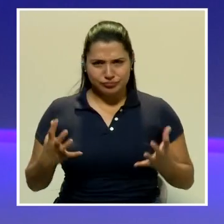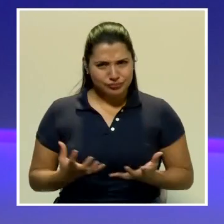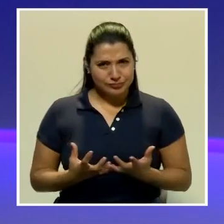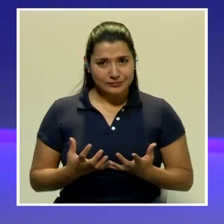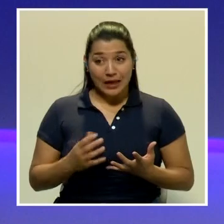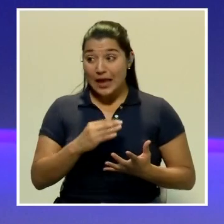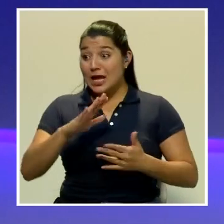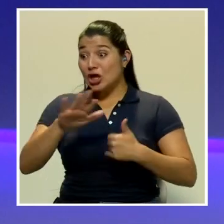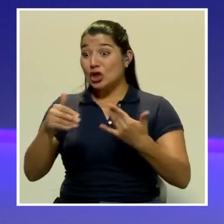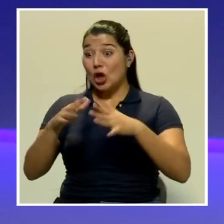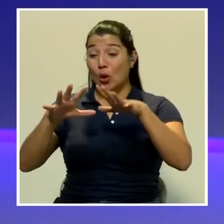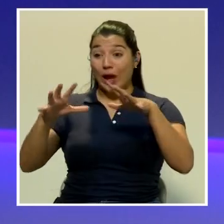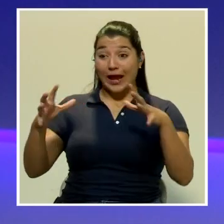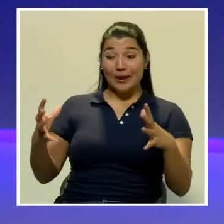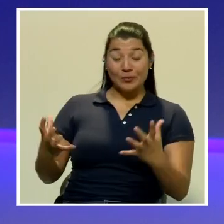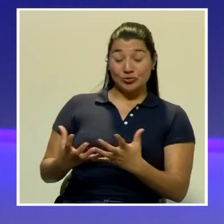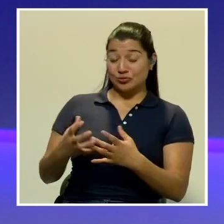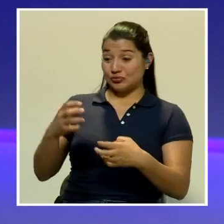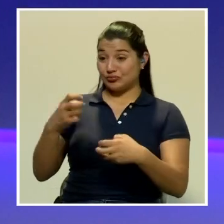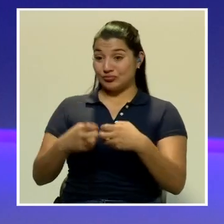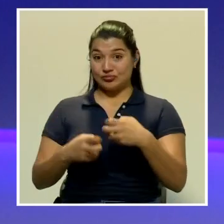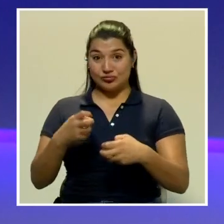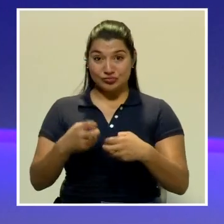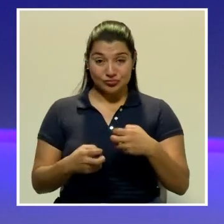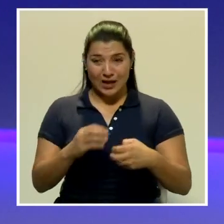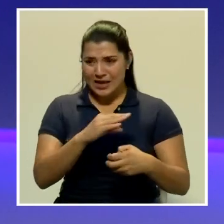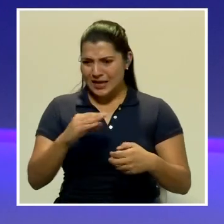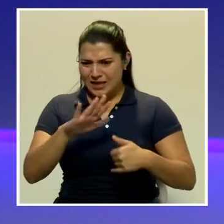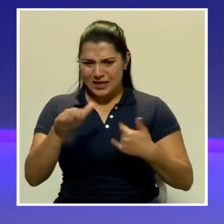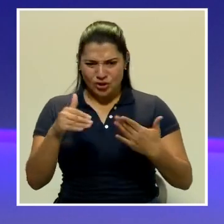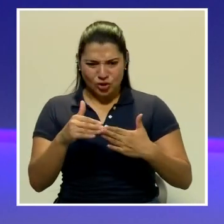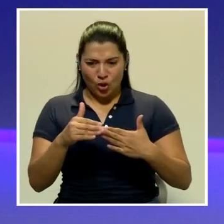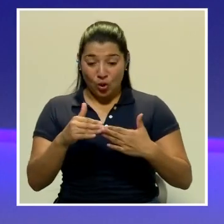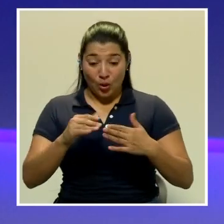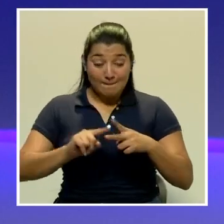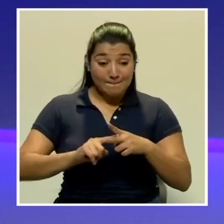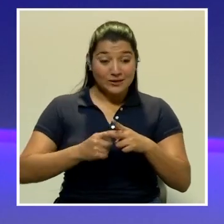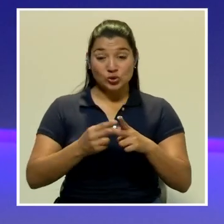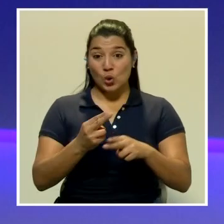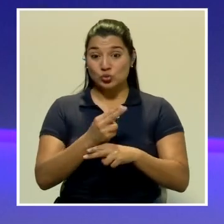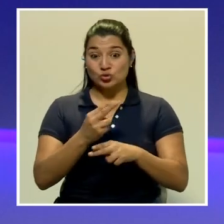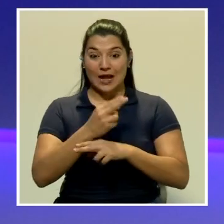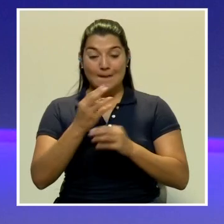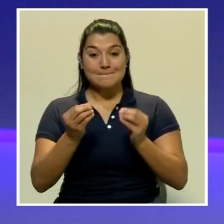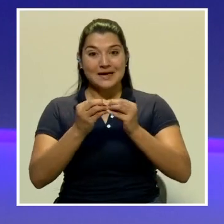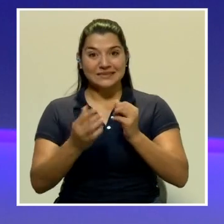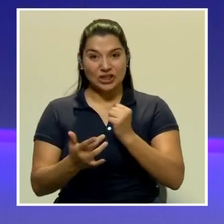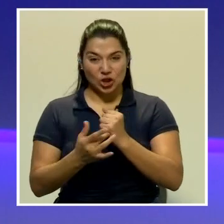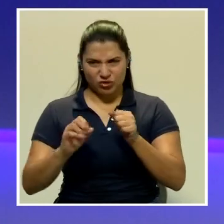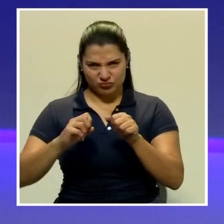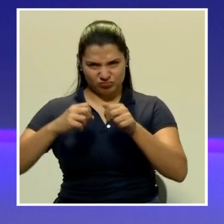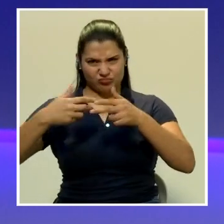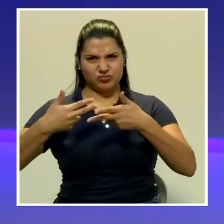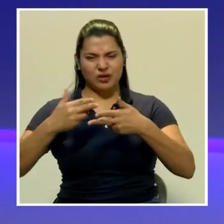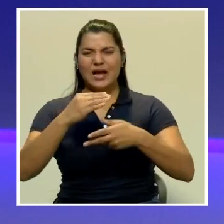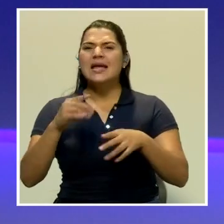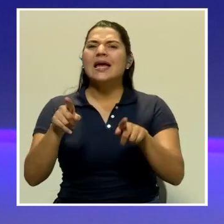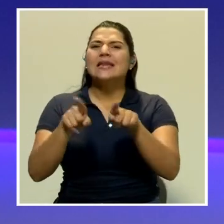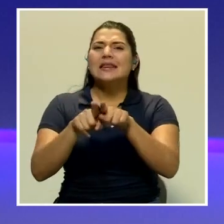entero, hizo crisis, el año en que todo se volvió virtual y también el año en que un